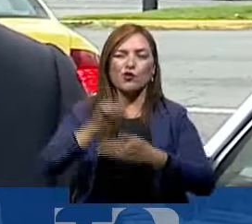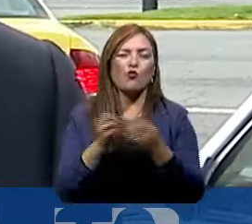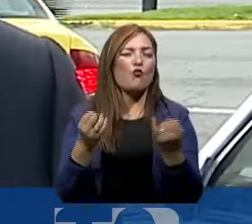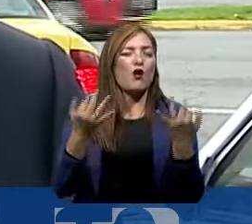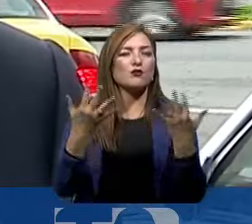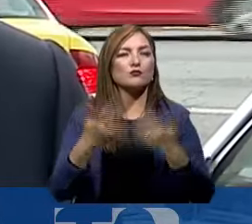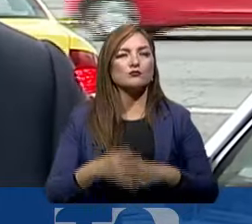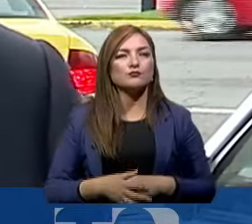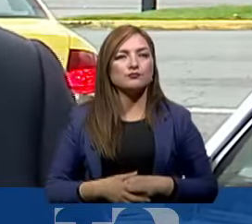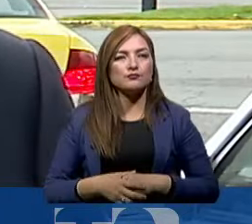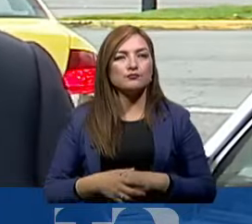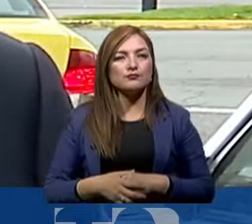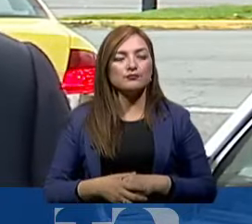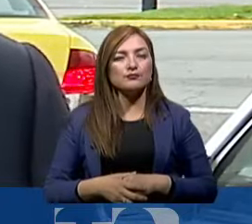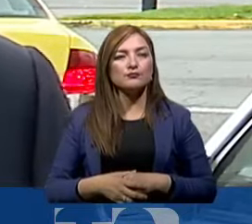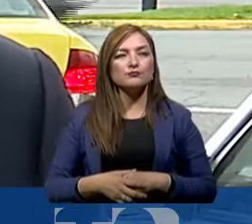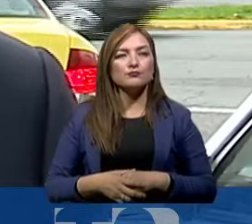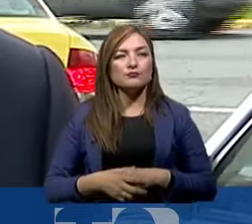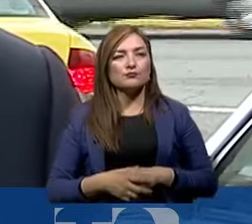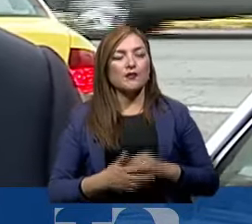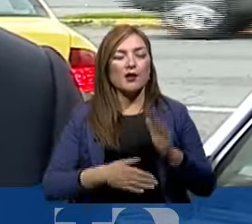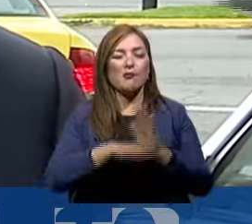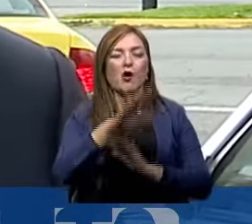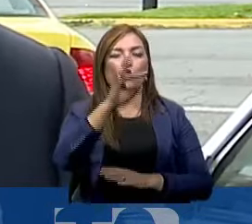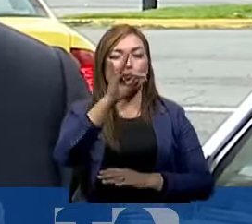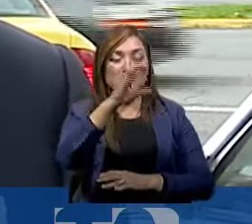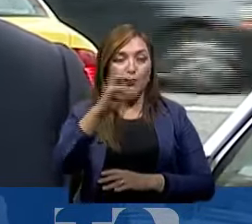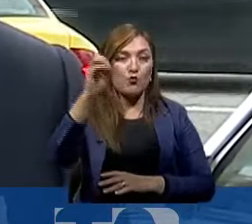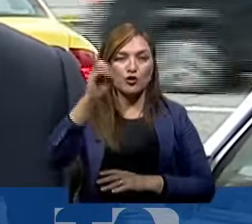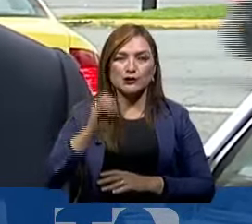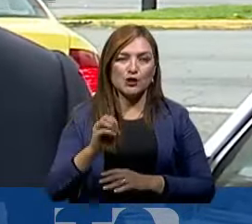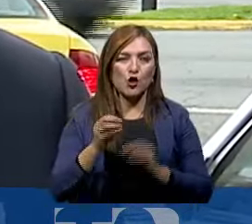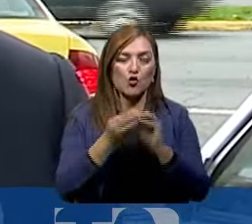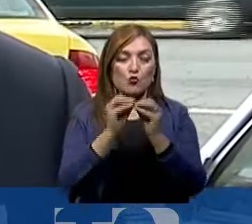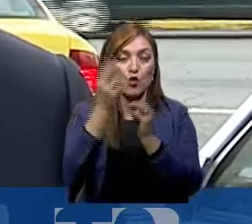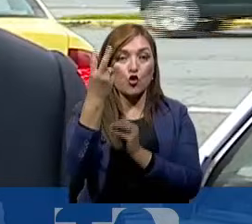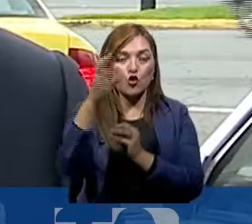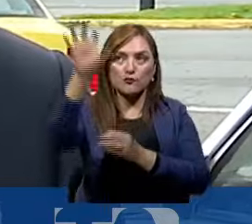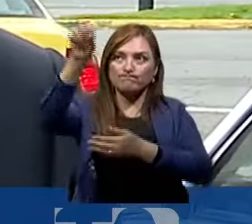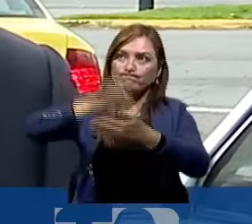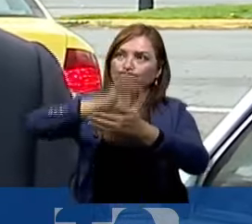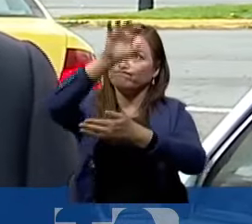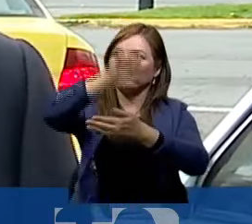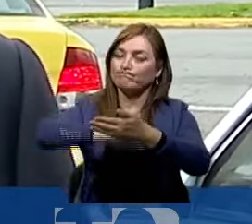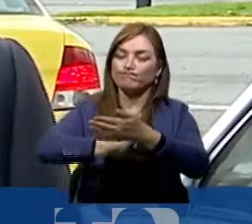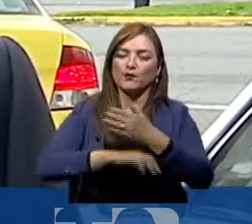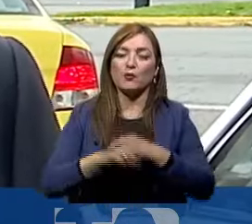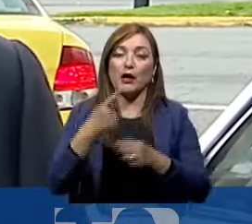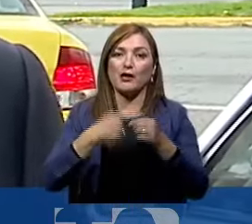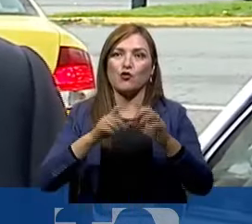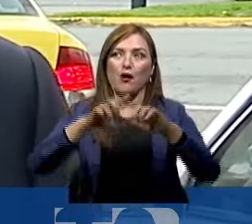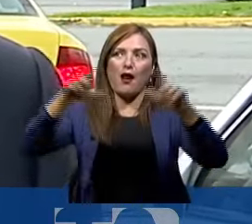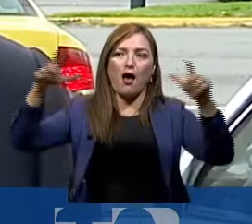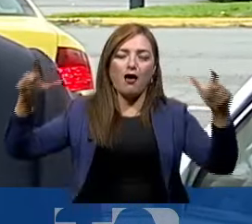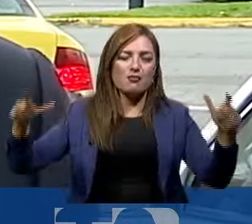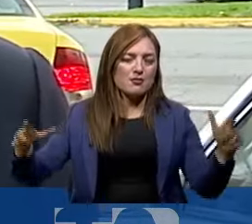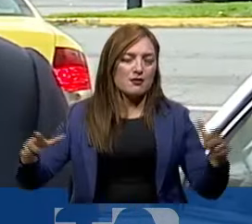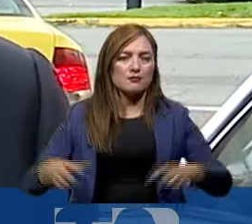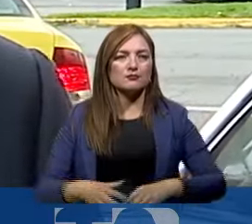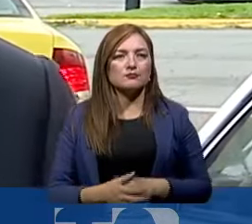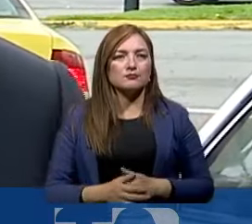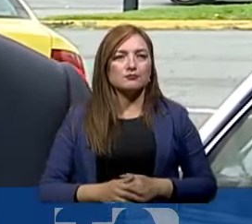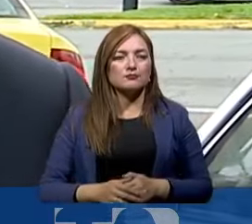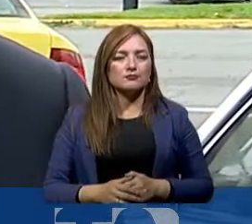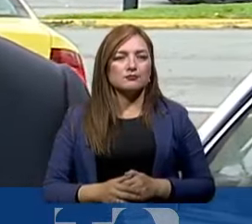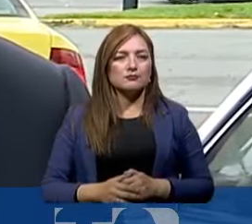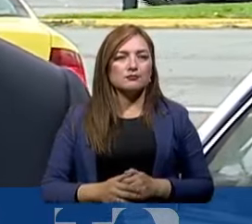falta? Bueno, yo creería que más del 80%, ¿sí? Lo que pasa es que Quito es enorme y de pronto en todo